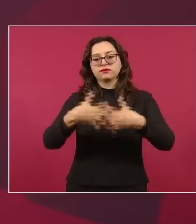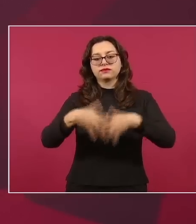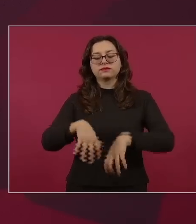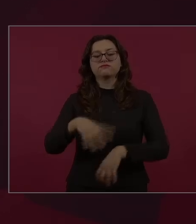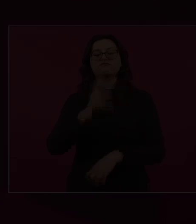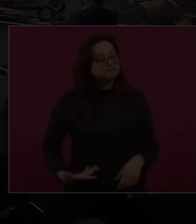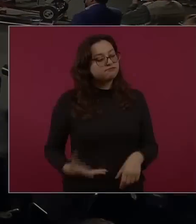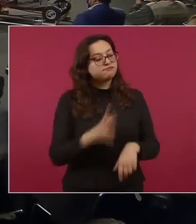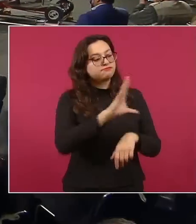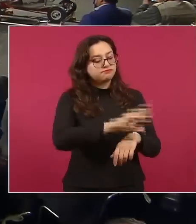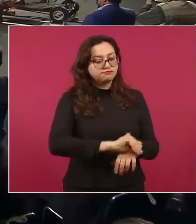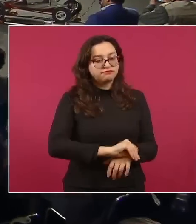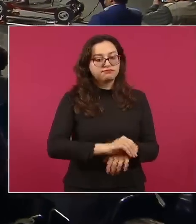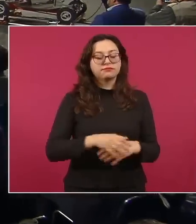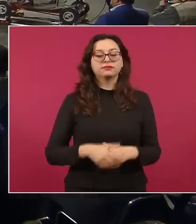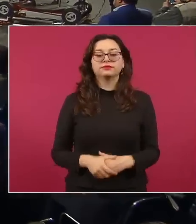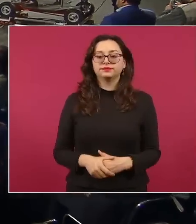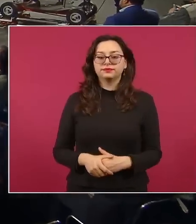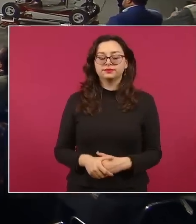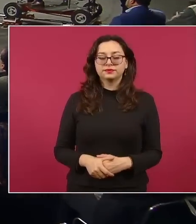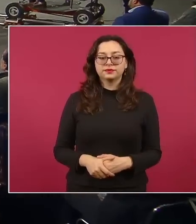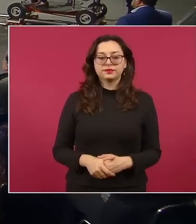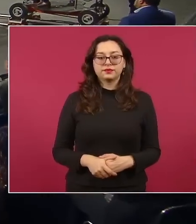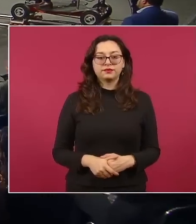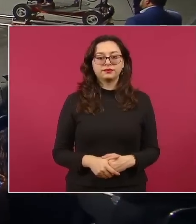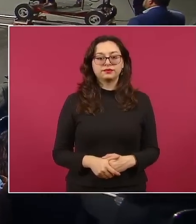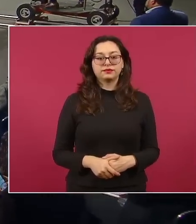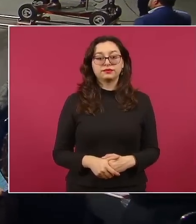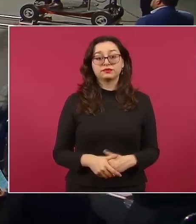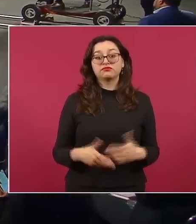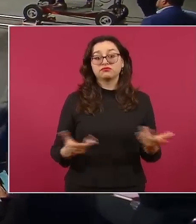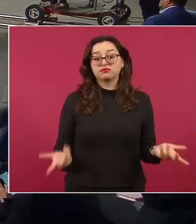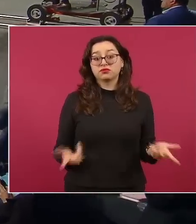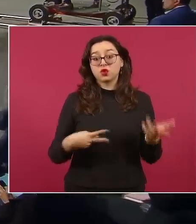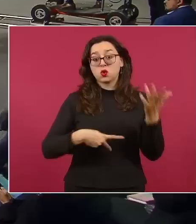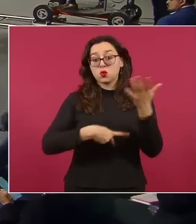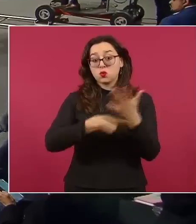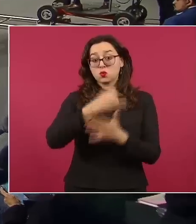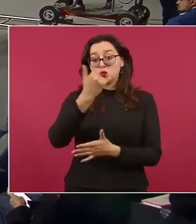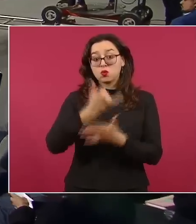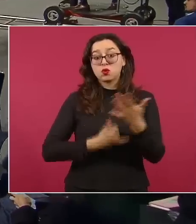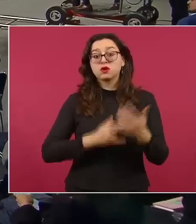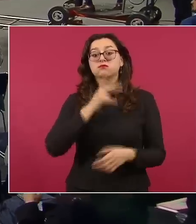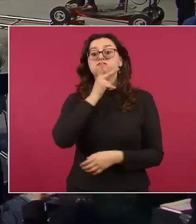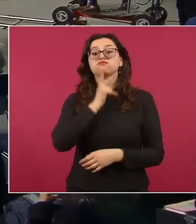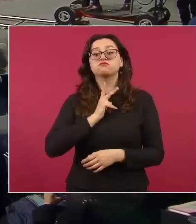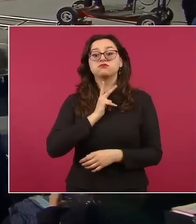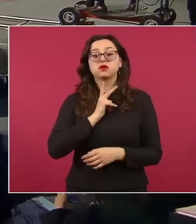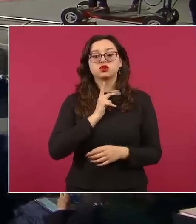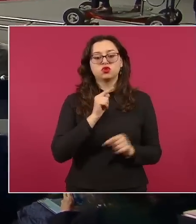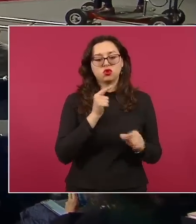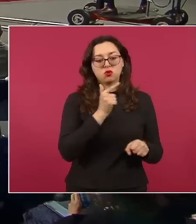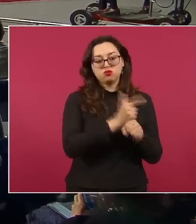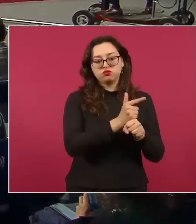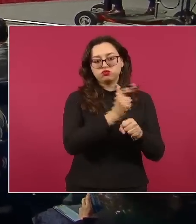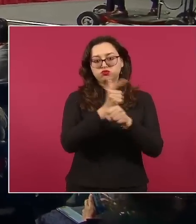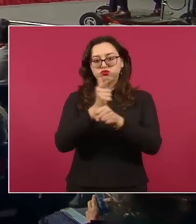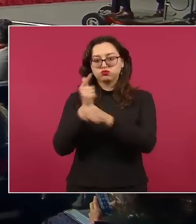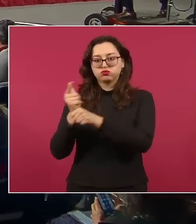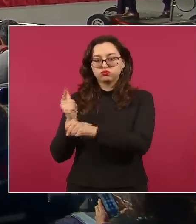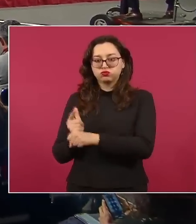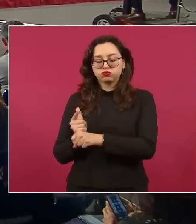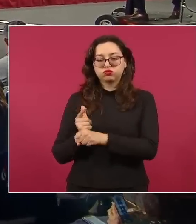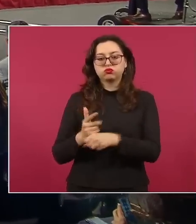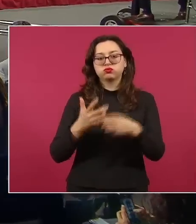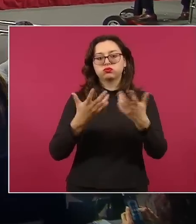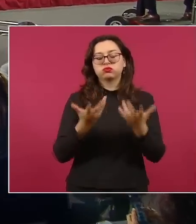petrolera. Vamos a hacer un reporte de los proyectos y rehabilitaciones en las